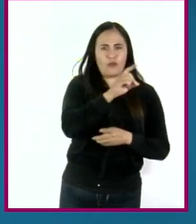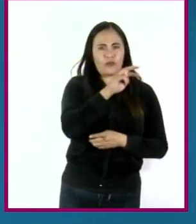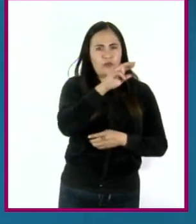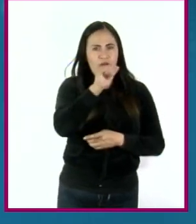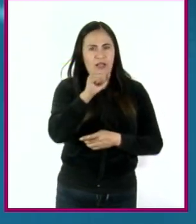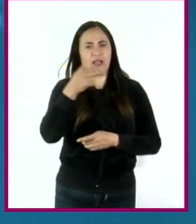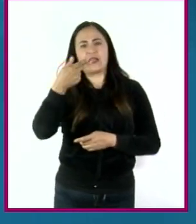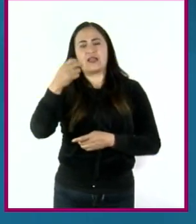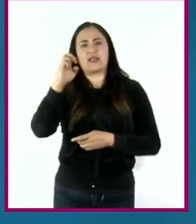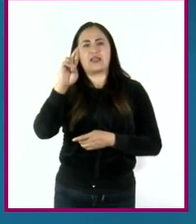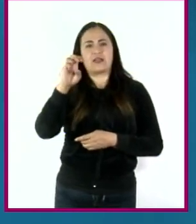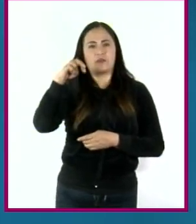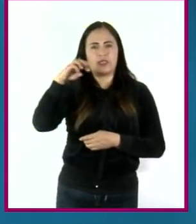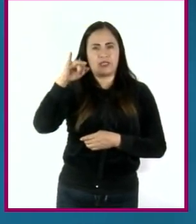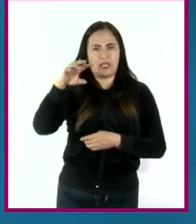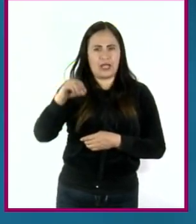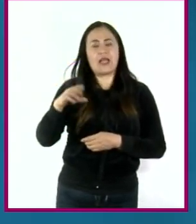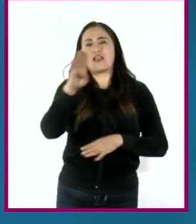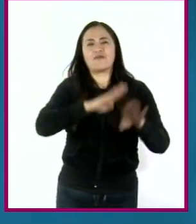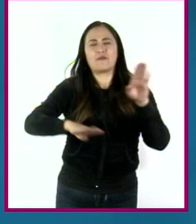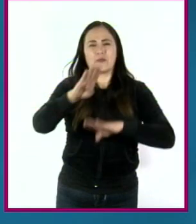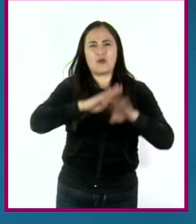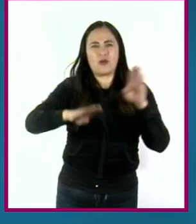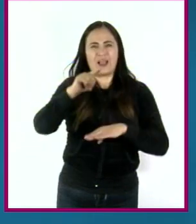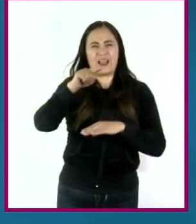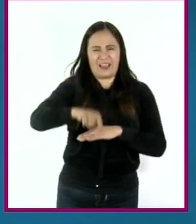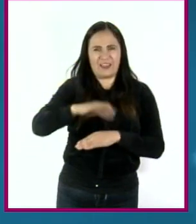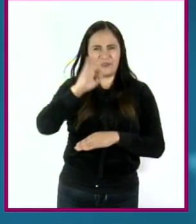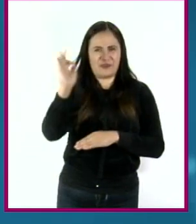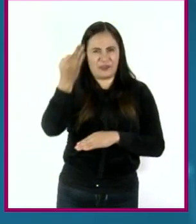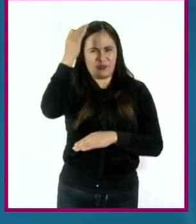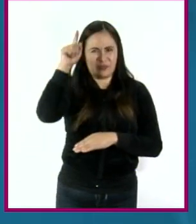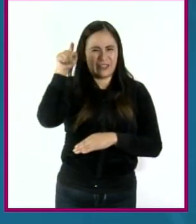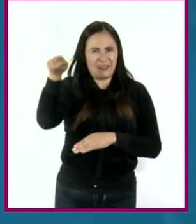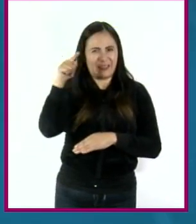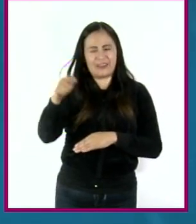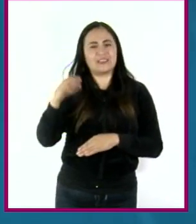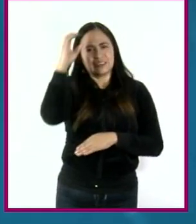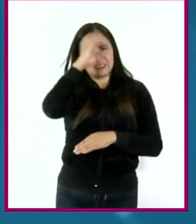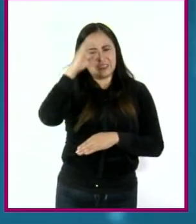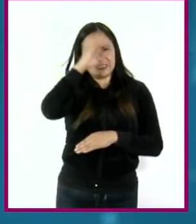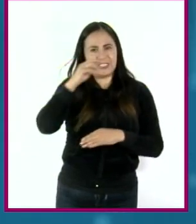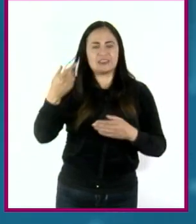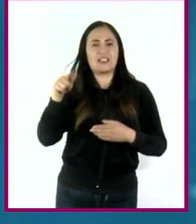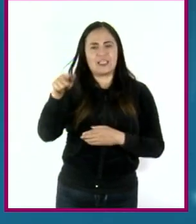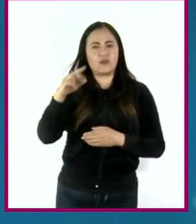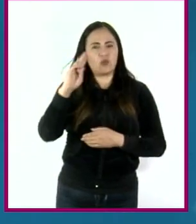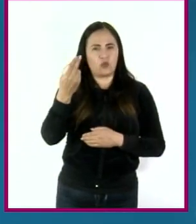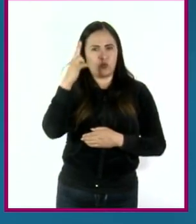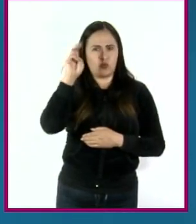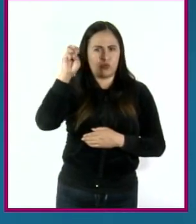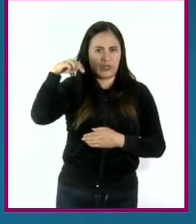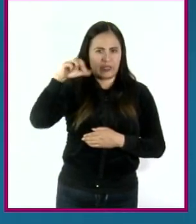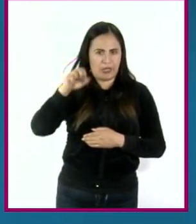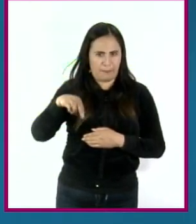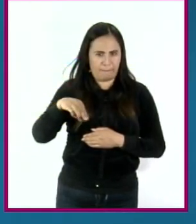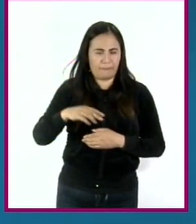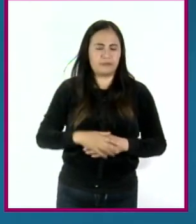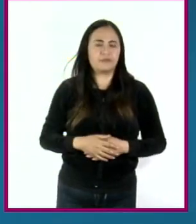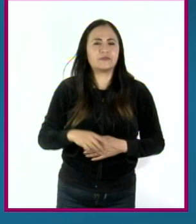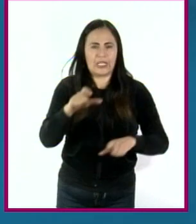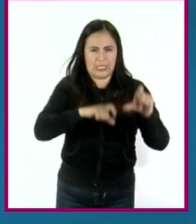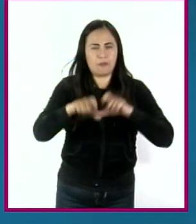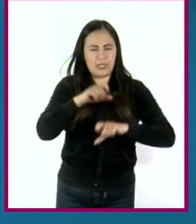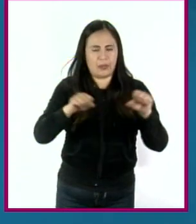Pasantes es bióloga por la Facultad de Ciencias de la UNAM y maestra en bioquímica por la Facultad de Química de la misma universidad. Posteriormente obtuvo